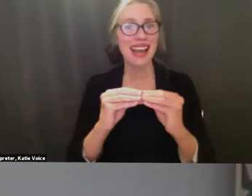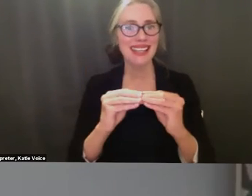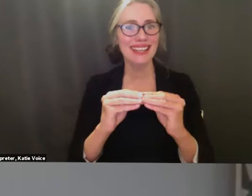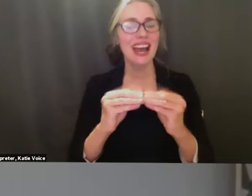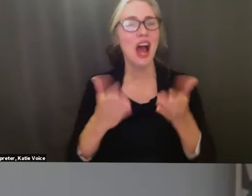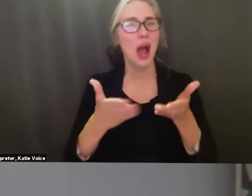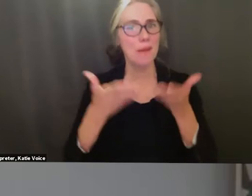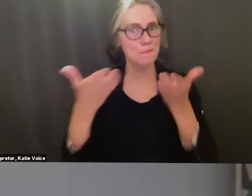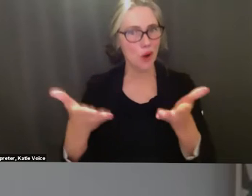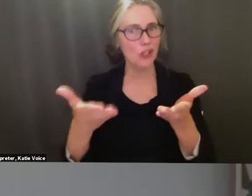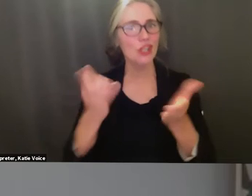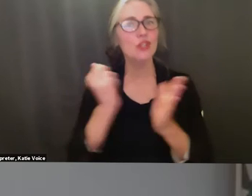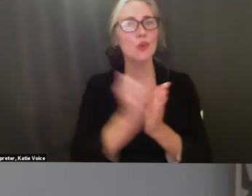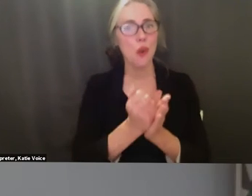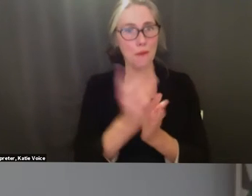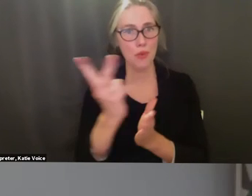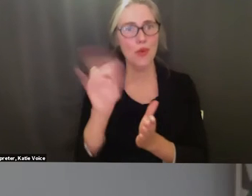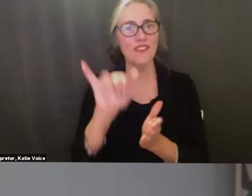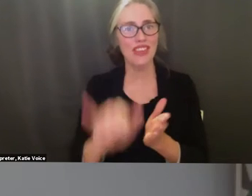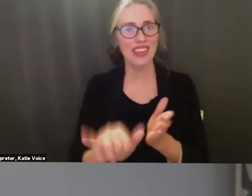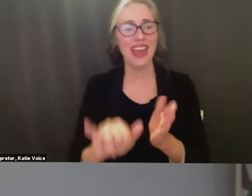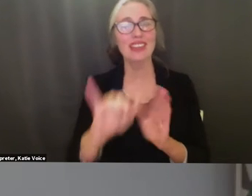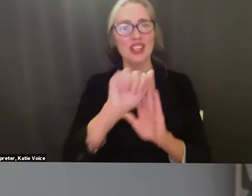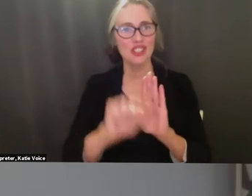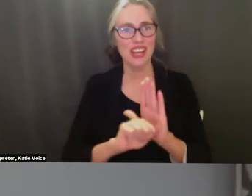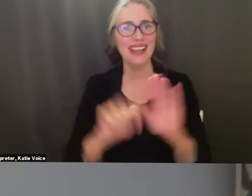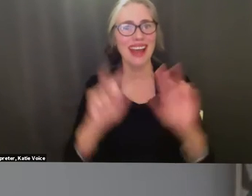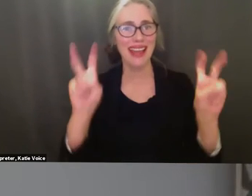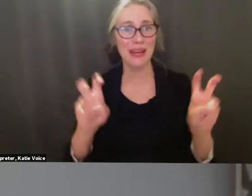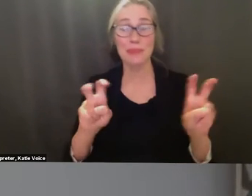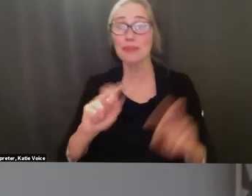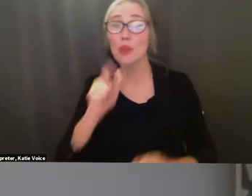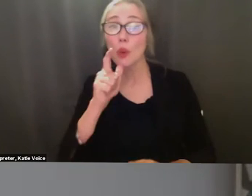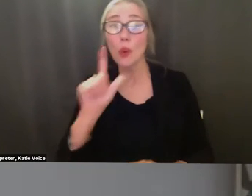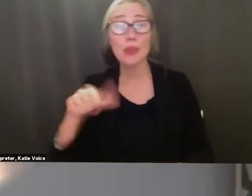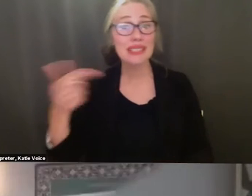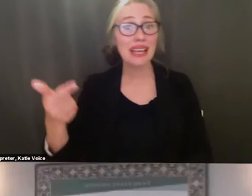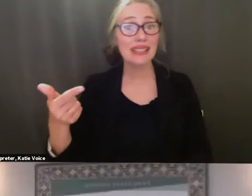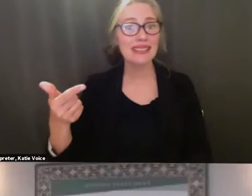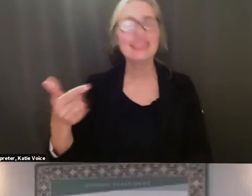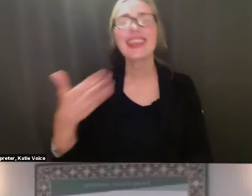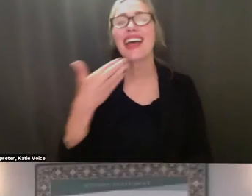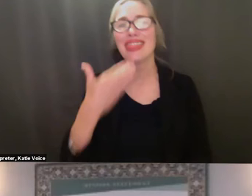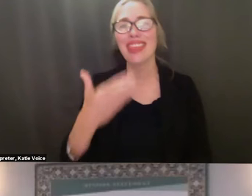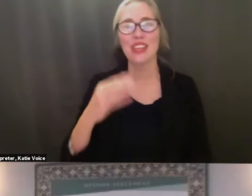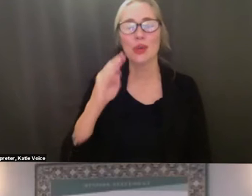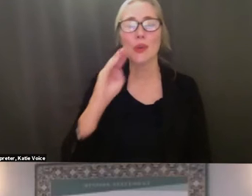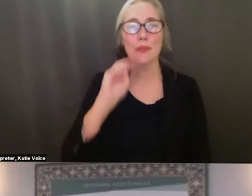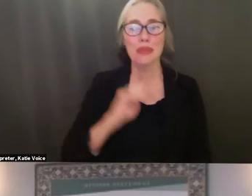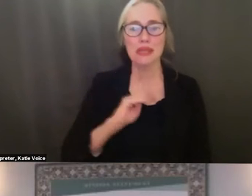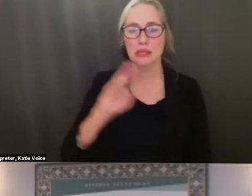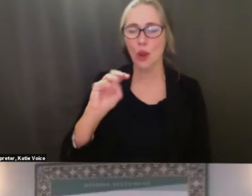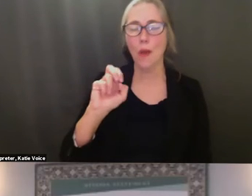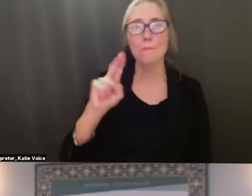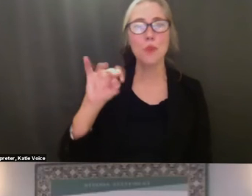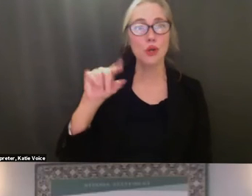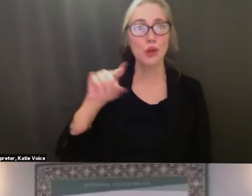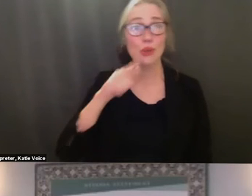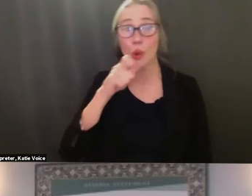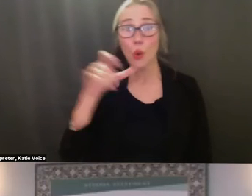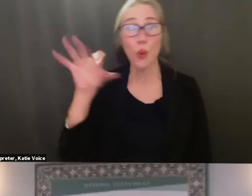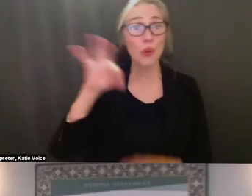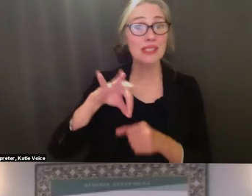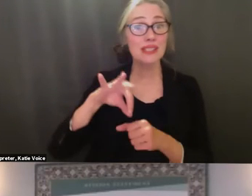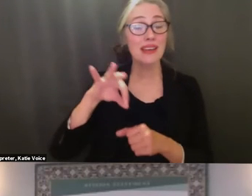gustaría aceptar una moción para aprobar el orden del día de consentimiento. ¿Se hace la moción? Segunda. Gracias, señora Muñoz. ¿Todos